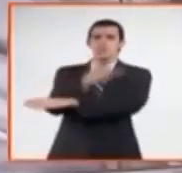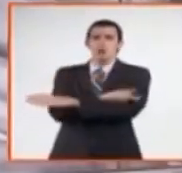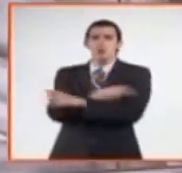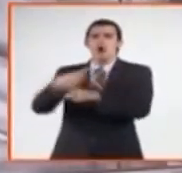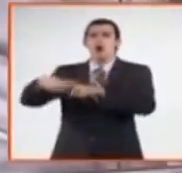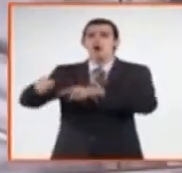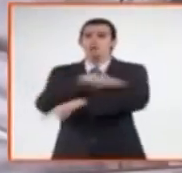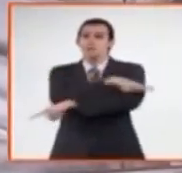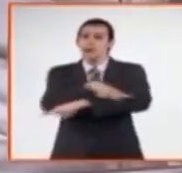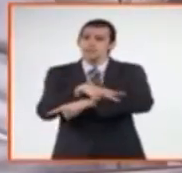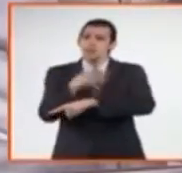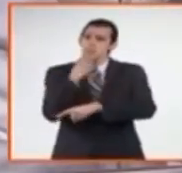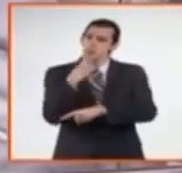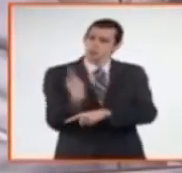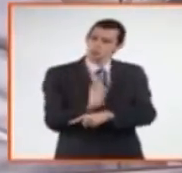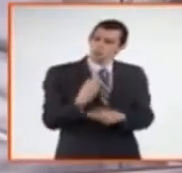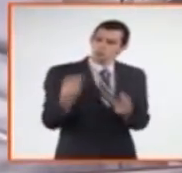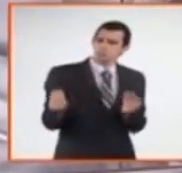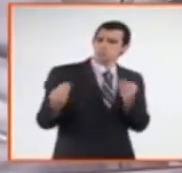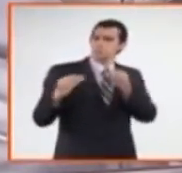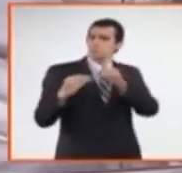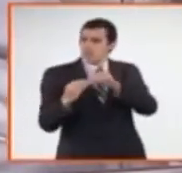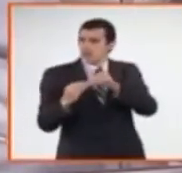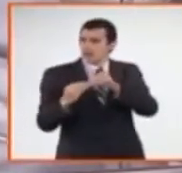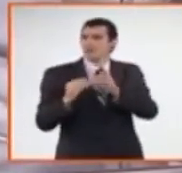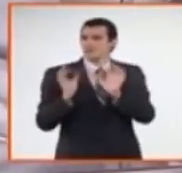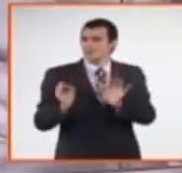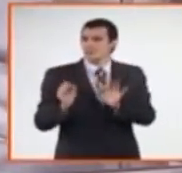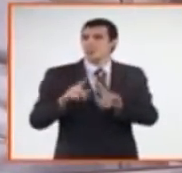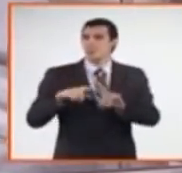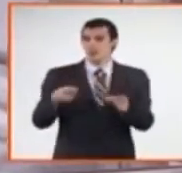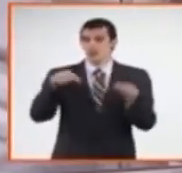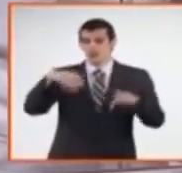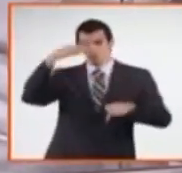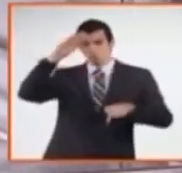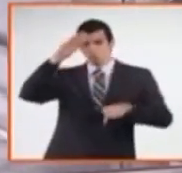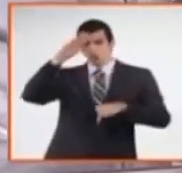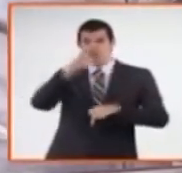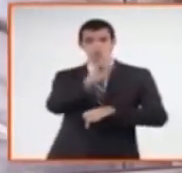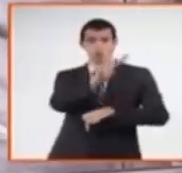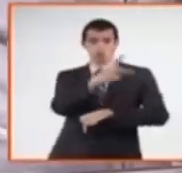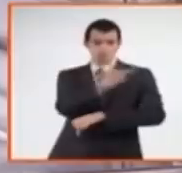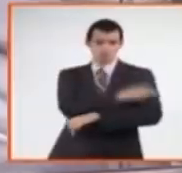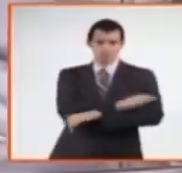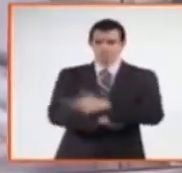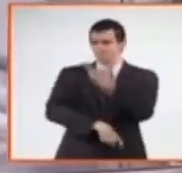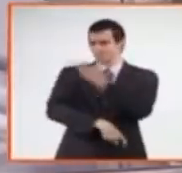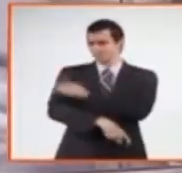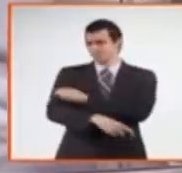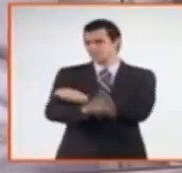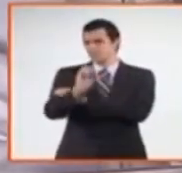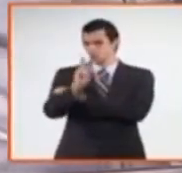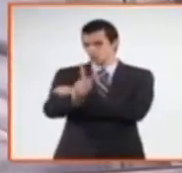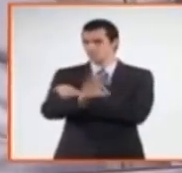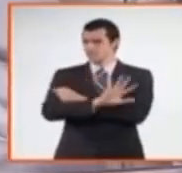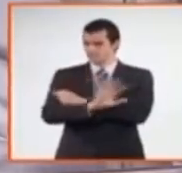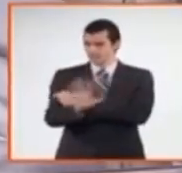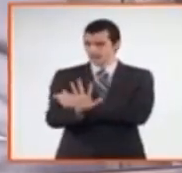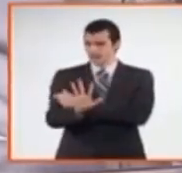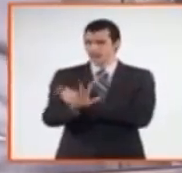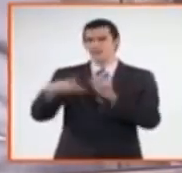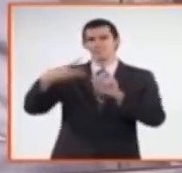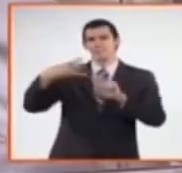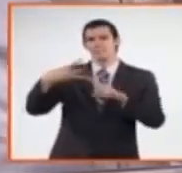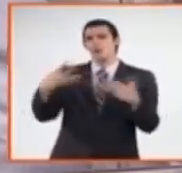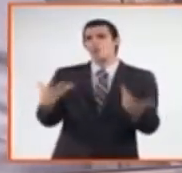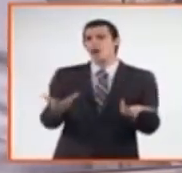estamos colaborando están interesados en ver la capacidad soberana plus de reforzar esa inmunidad teniendo en